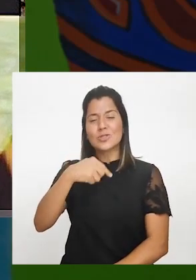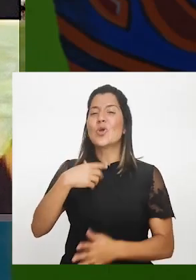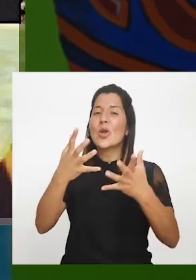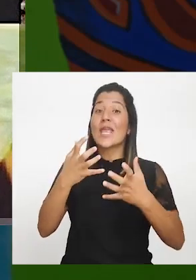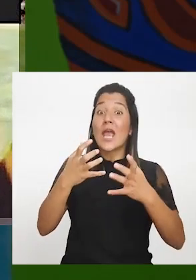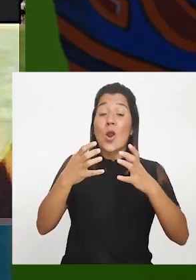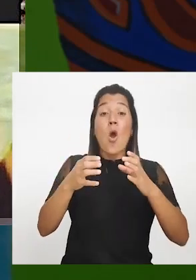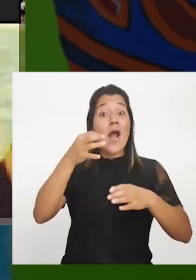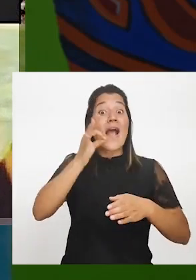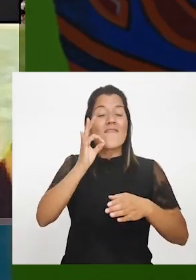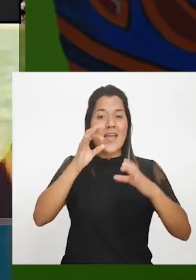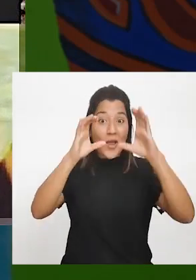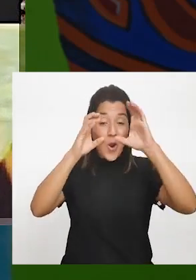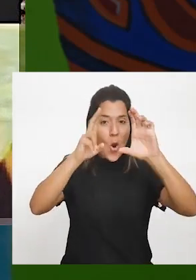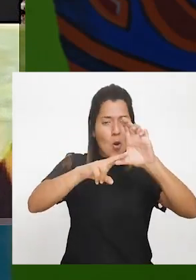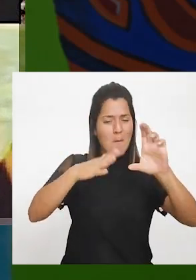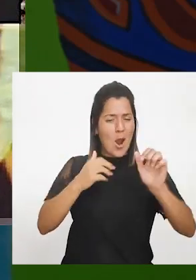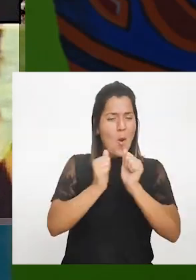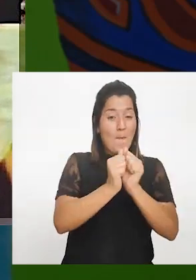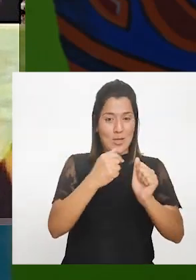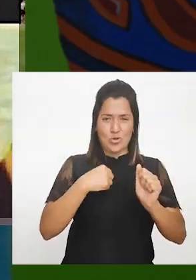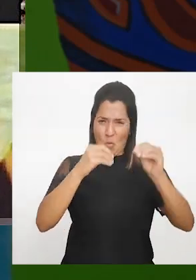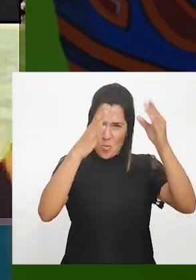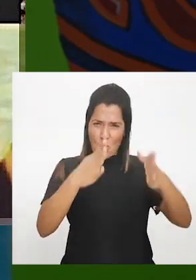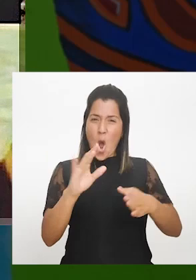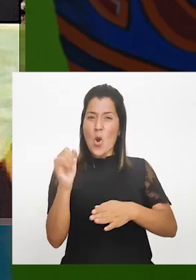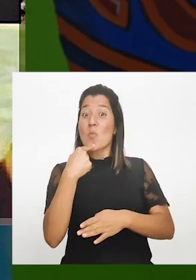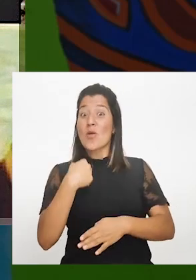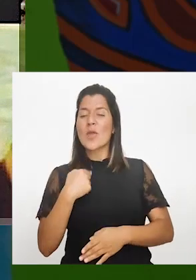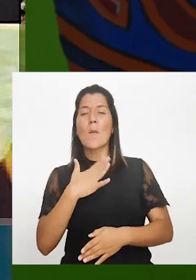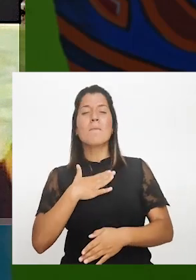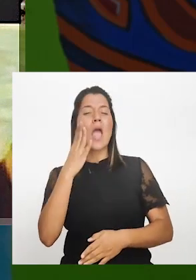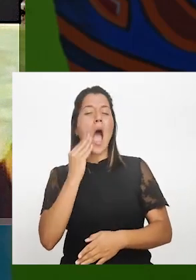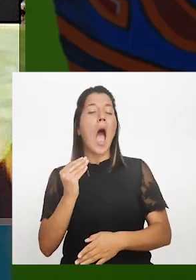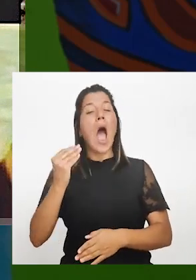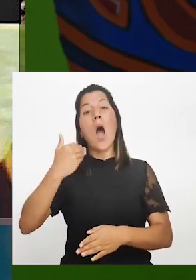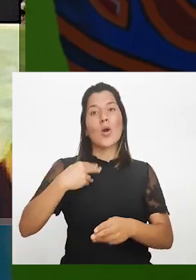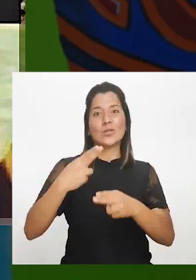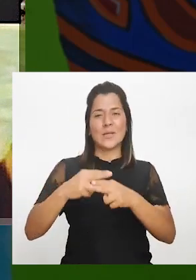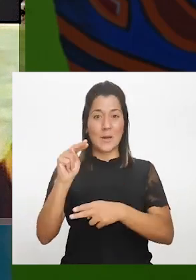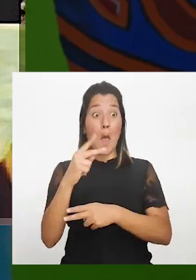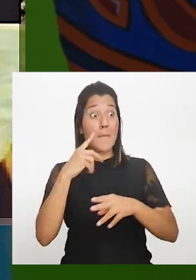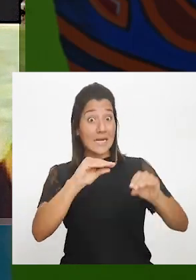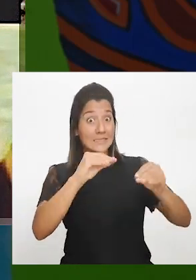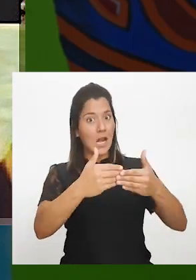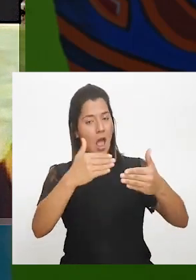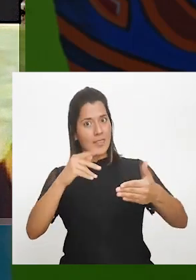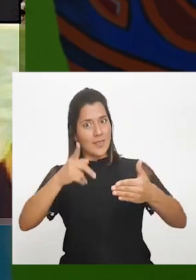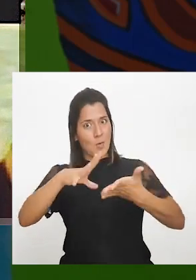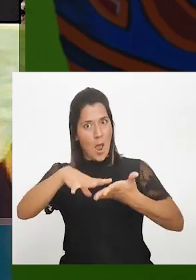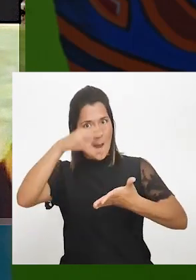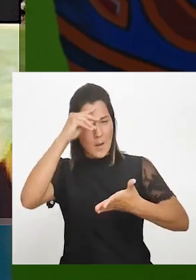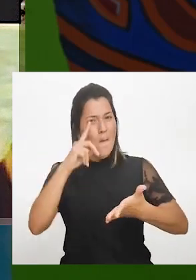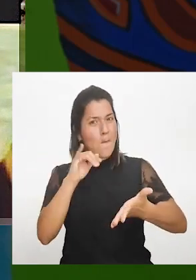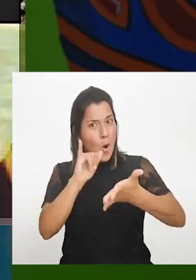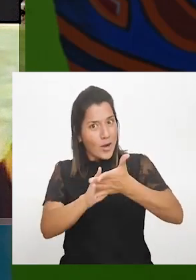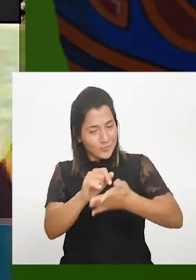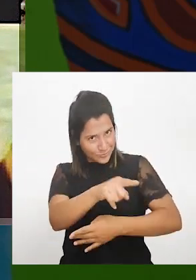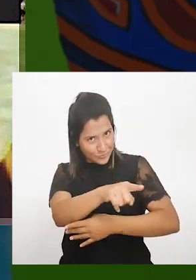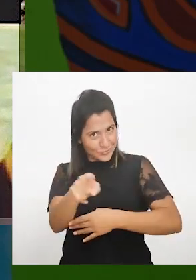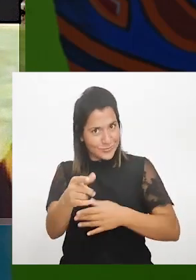me acompaña porque soy educador. Bien lo decía el abuelo Nicanor, para enseñar hay que aprender. Por eso,